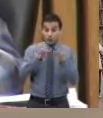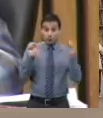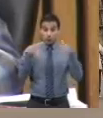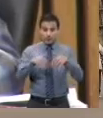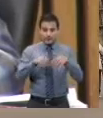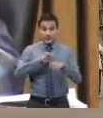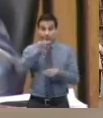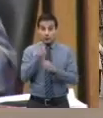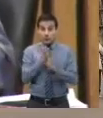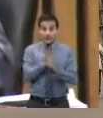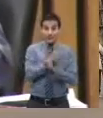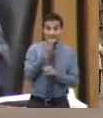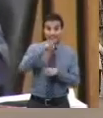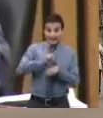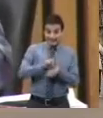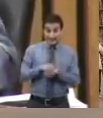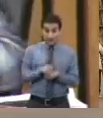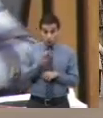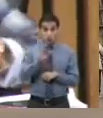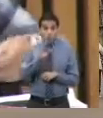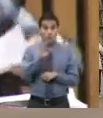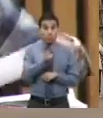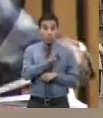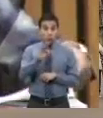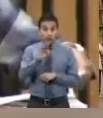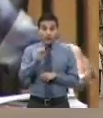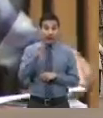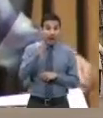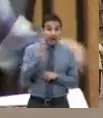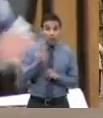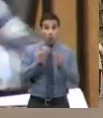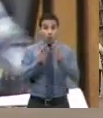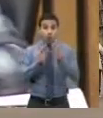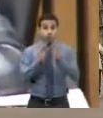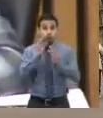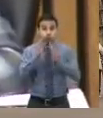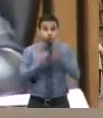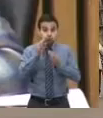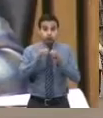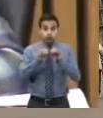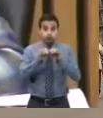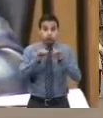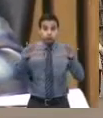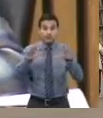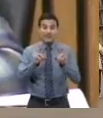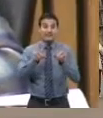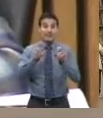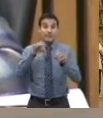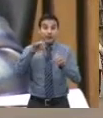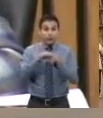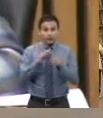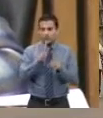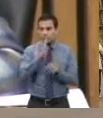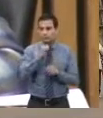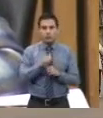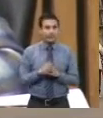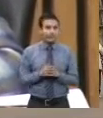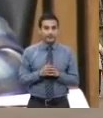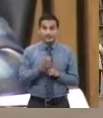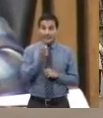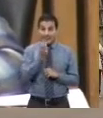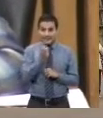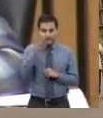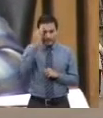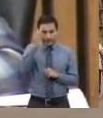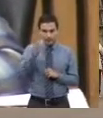días previos a la misma, no se podrá realizar actos de proselitismo o difundir propaganda electoral en este lapso de tiempo que se